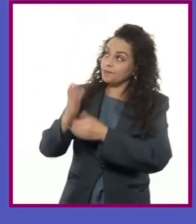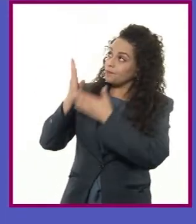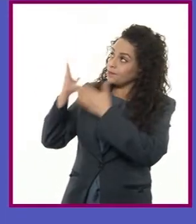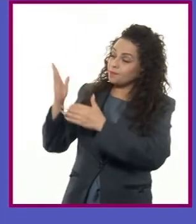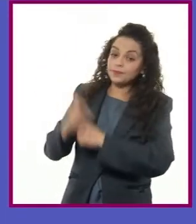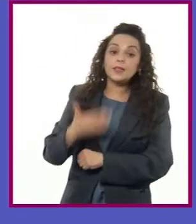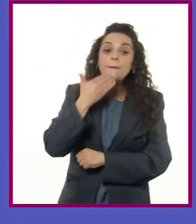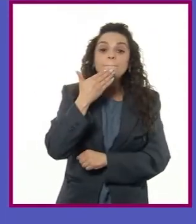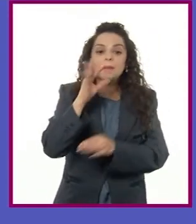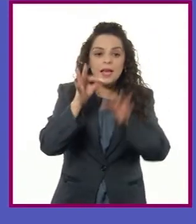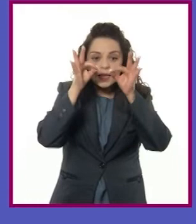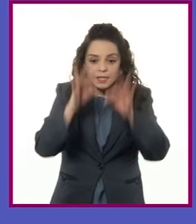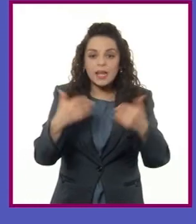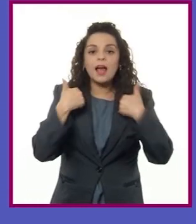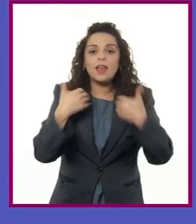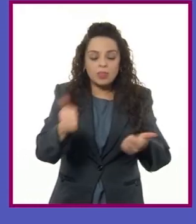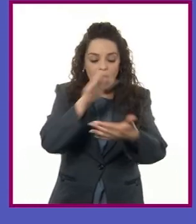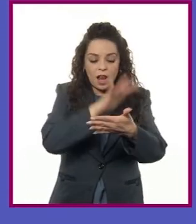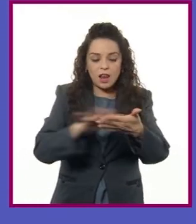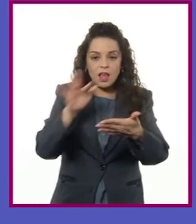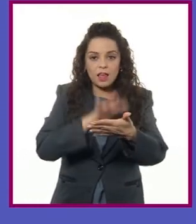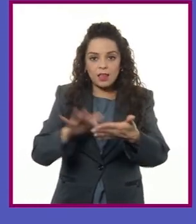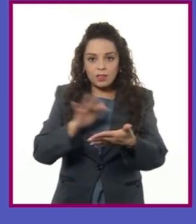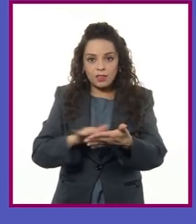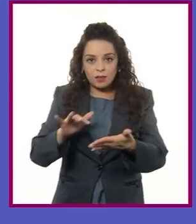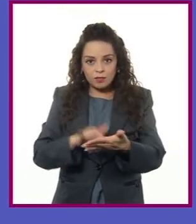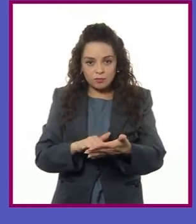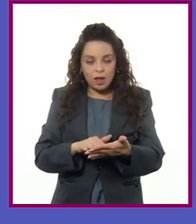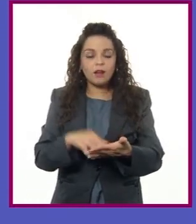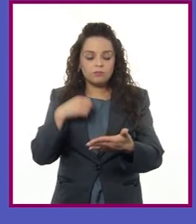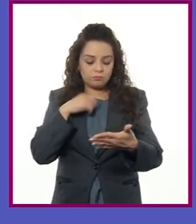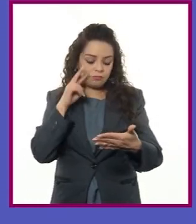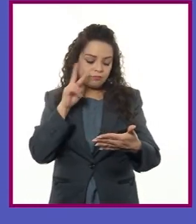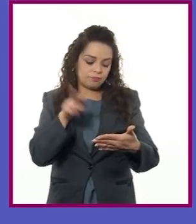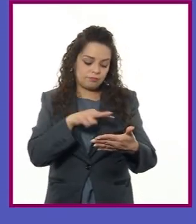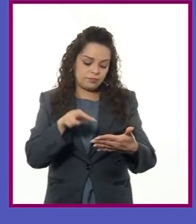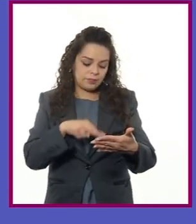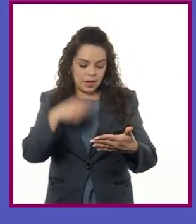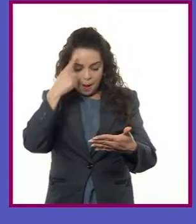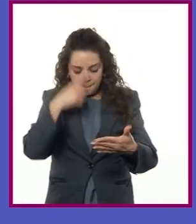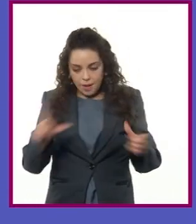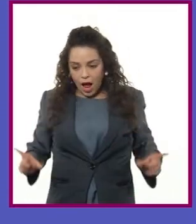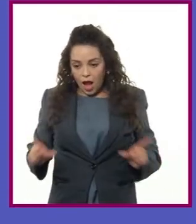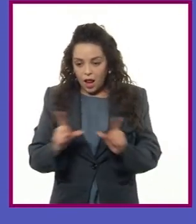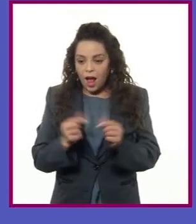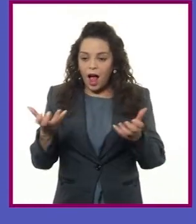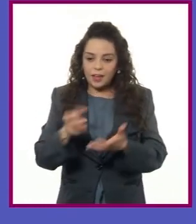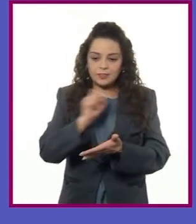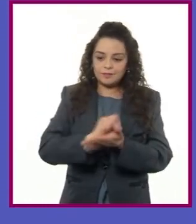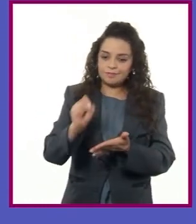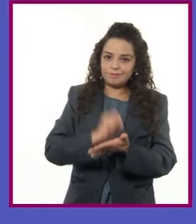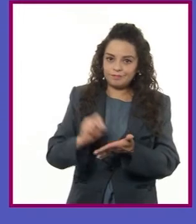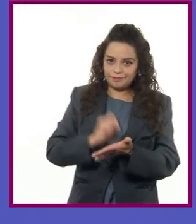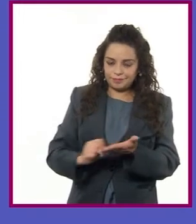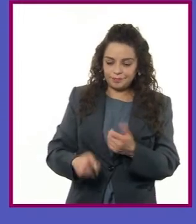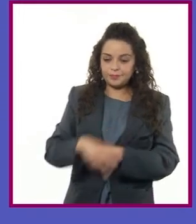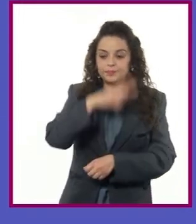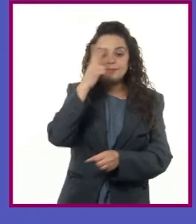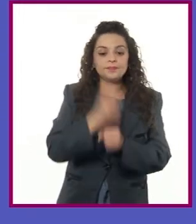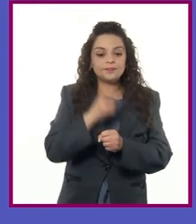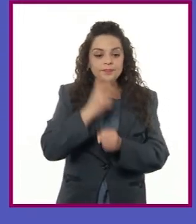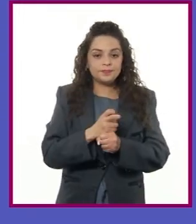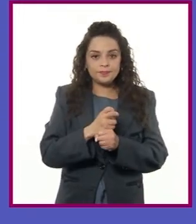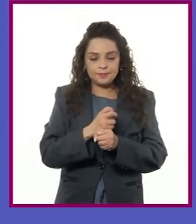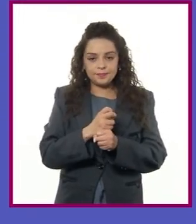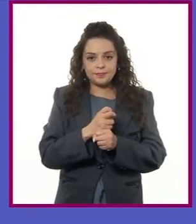buena lectura de comprensión de los textos que estamos consultando para escribir el resumen. Número 2. En